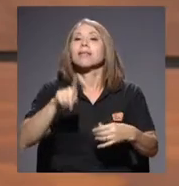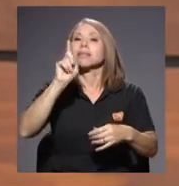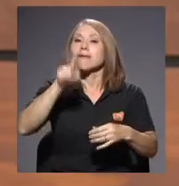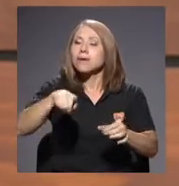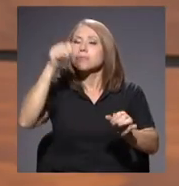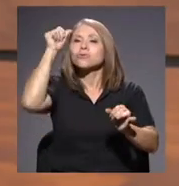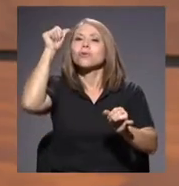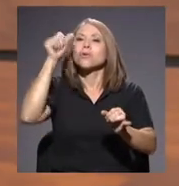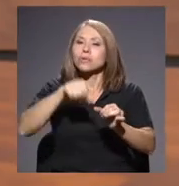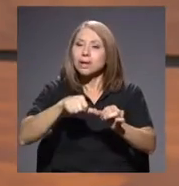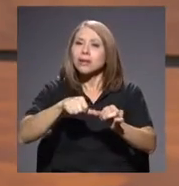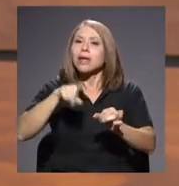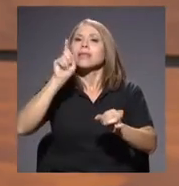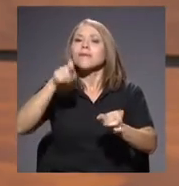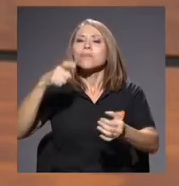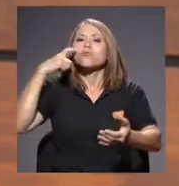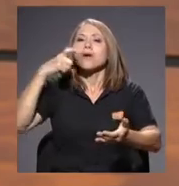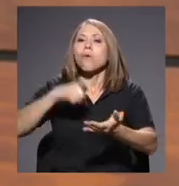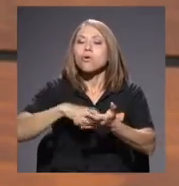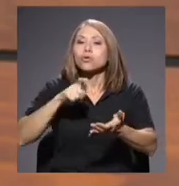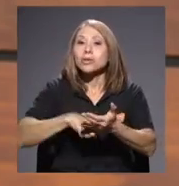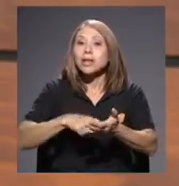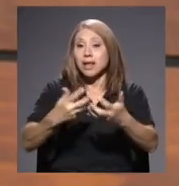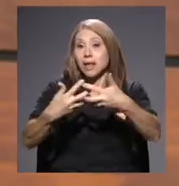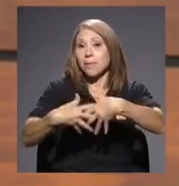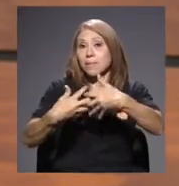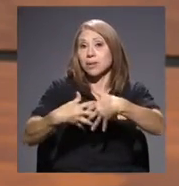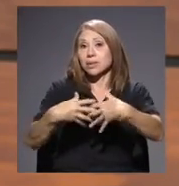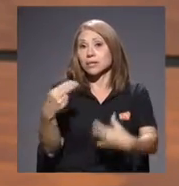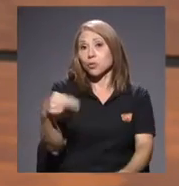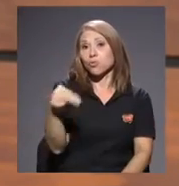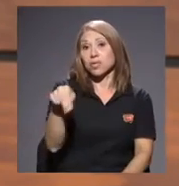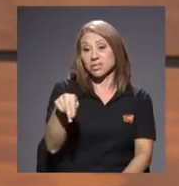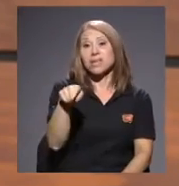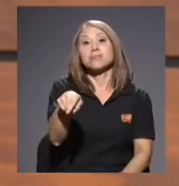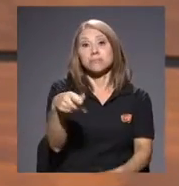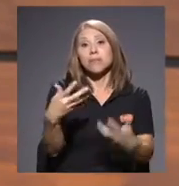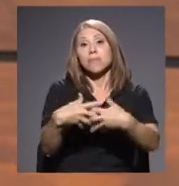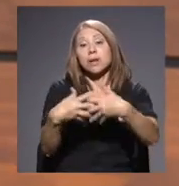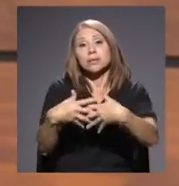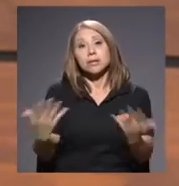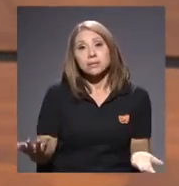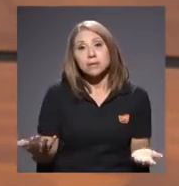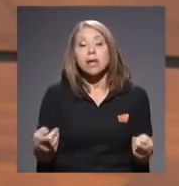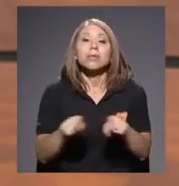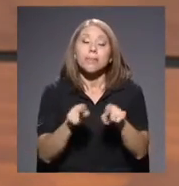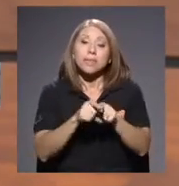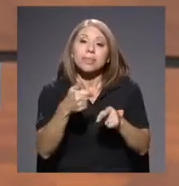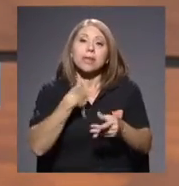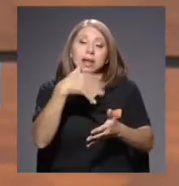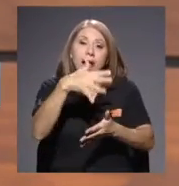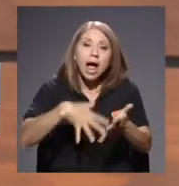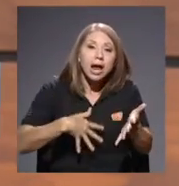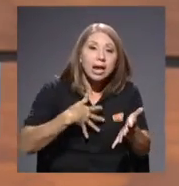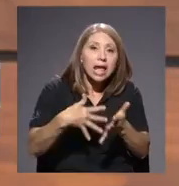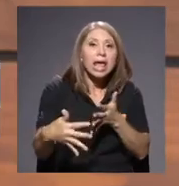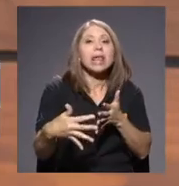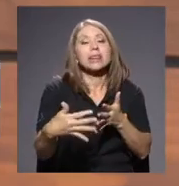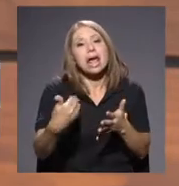que los noticieros también son empresas, ¿sí? Y entonces, como empresas, pues también tienen su agenda, sus